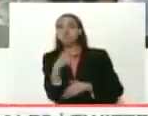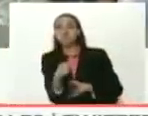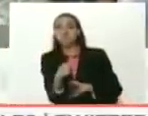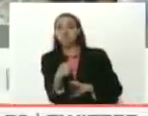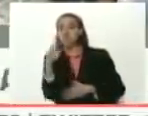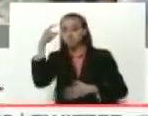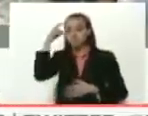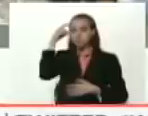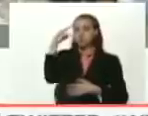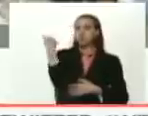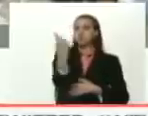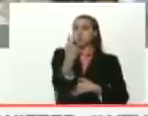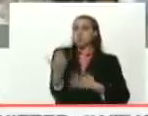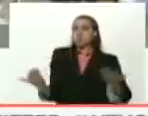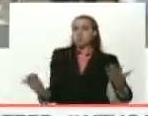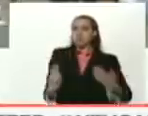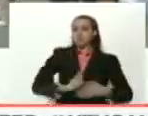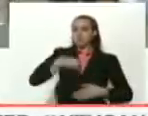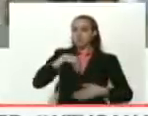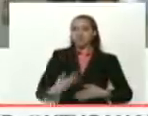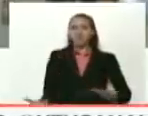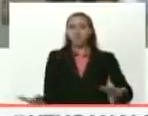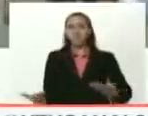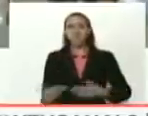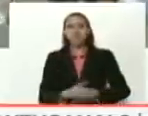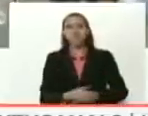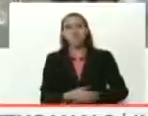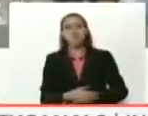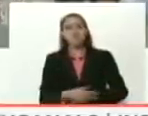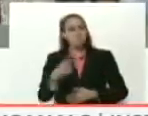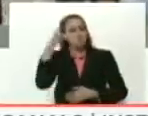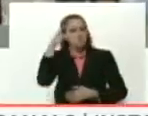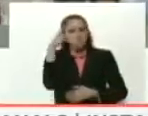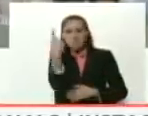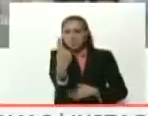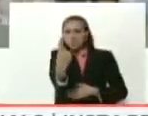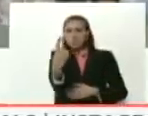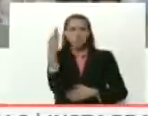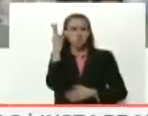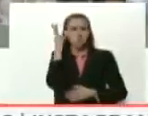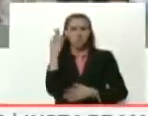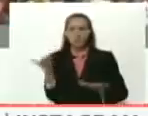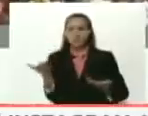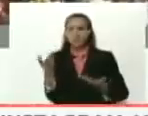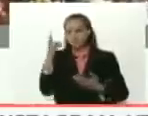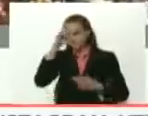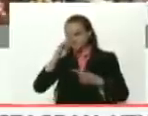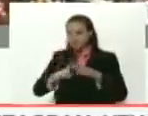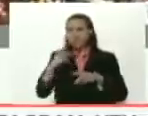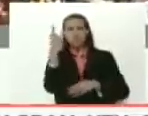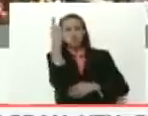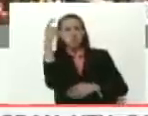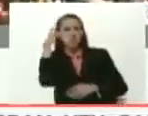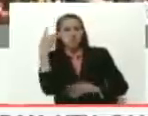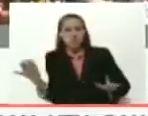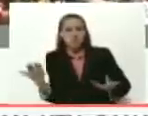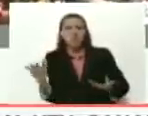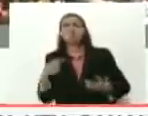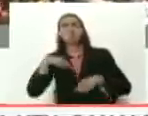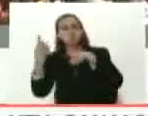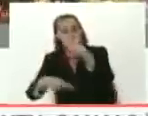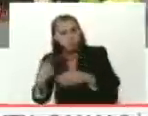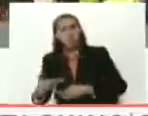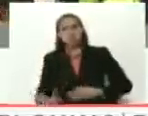día de reconocimiento a la mujer, cuando deberían ser todos los